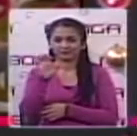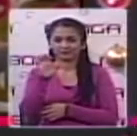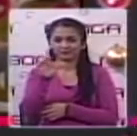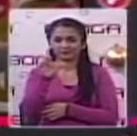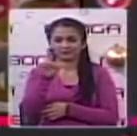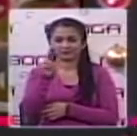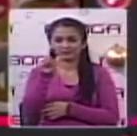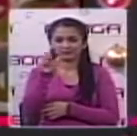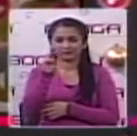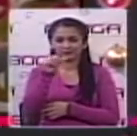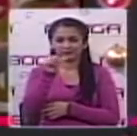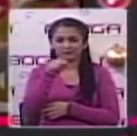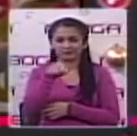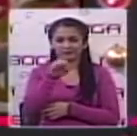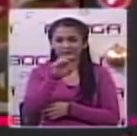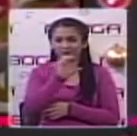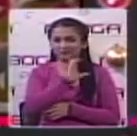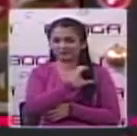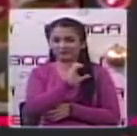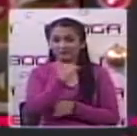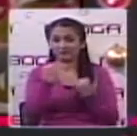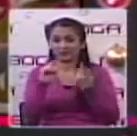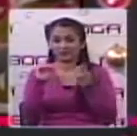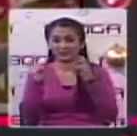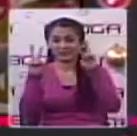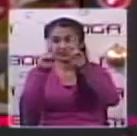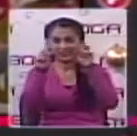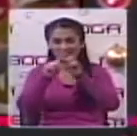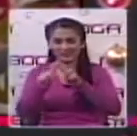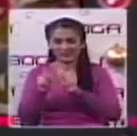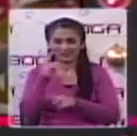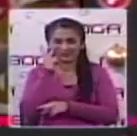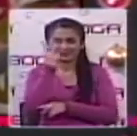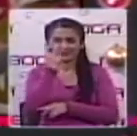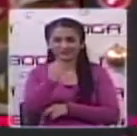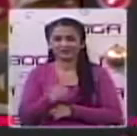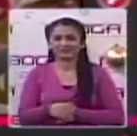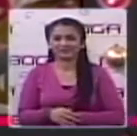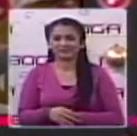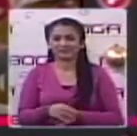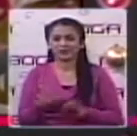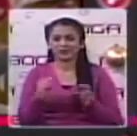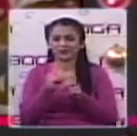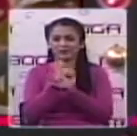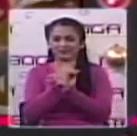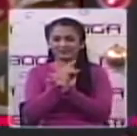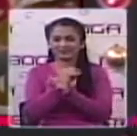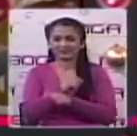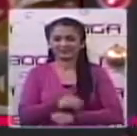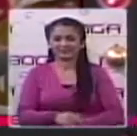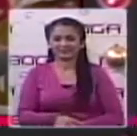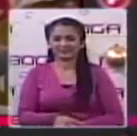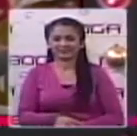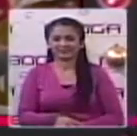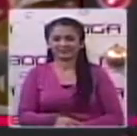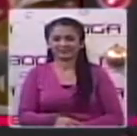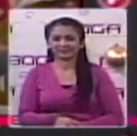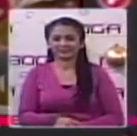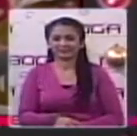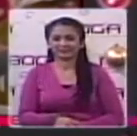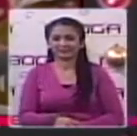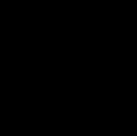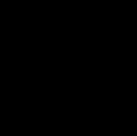www.telerama.es. Ahora está totalmente renovada, así que visítenla. Además, también pueden seguirnos en Twitter, en @enbogas.